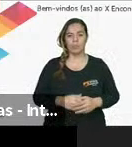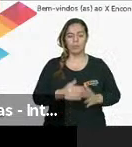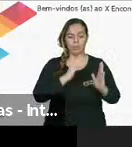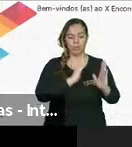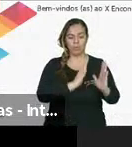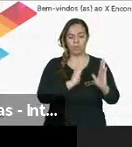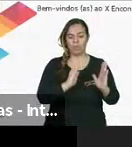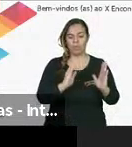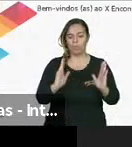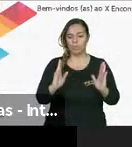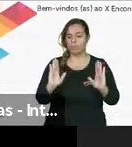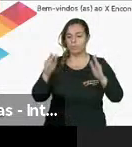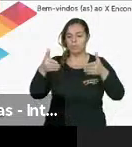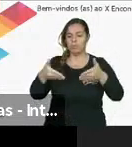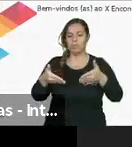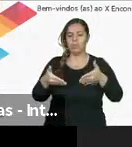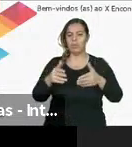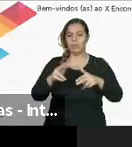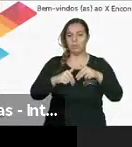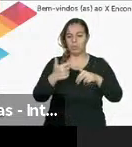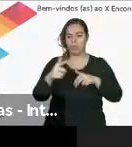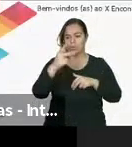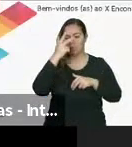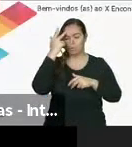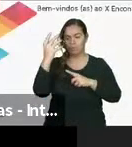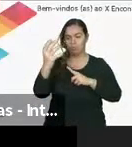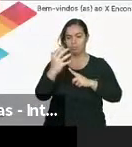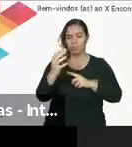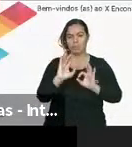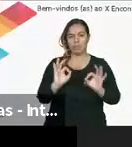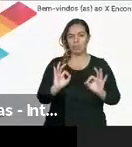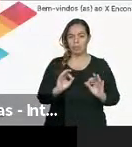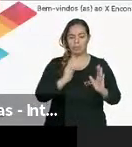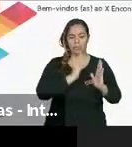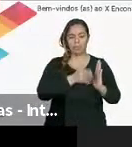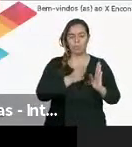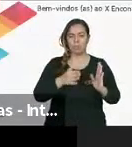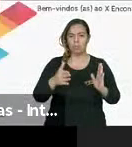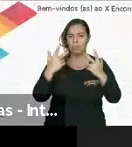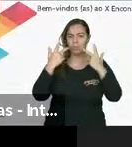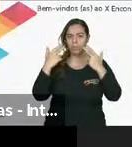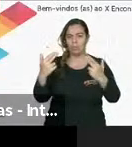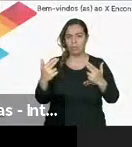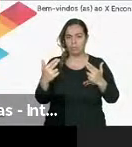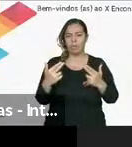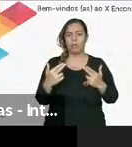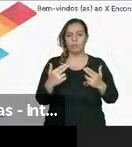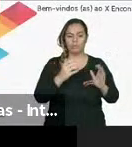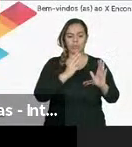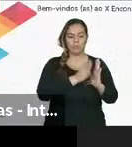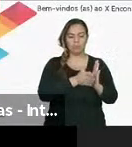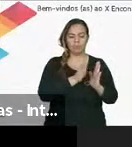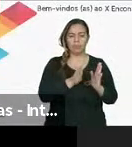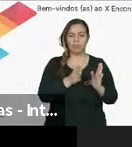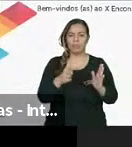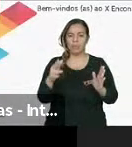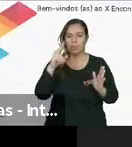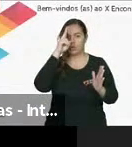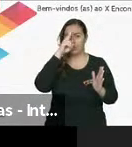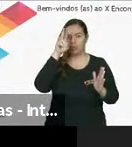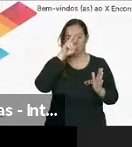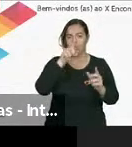especificado por ningún componente ni es intruido por agentes perturbantes. El curso depende de la dinámica histórica de la